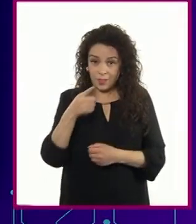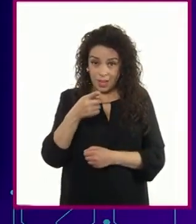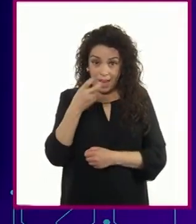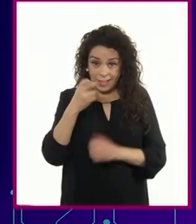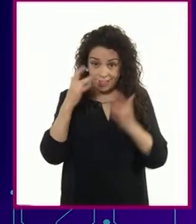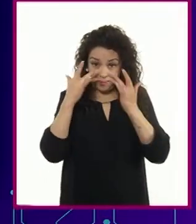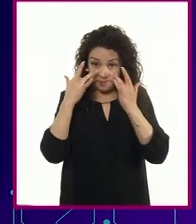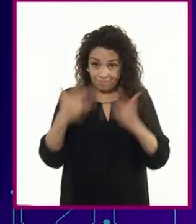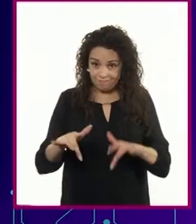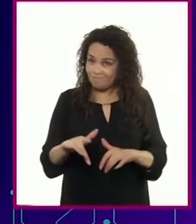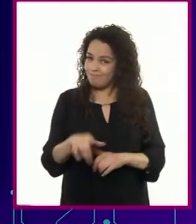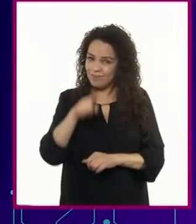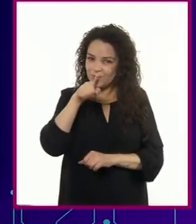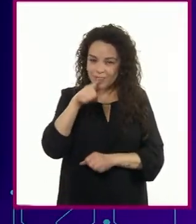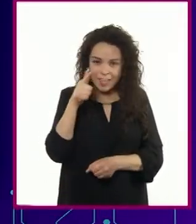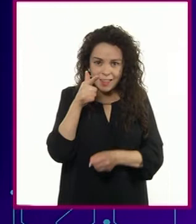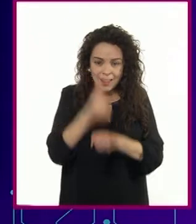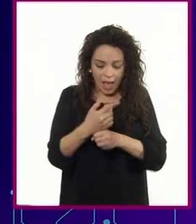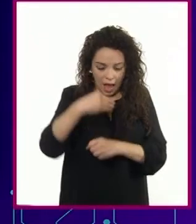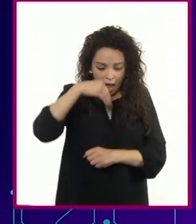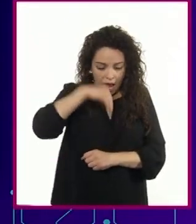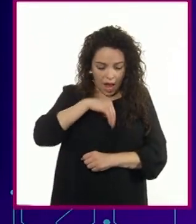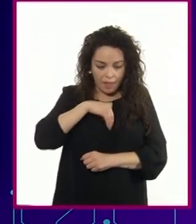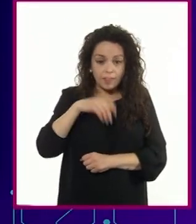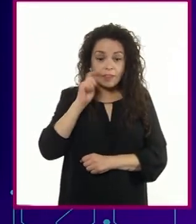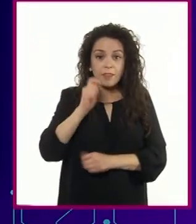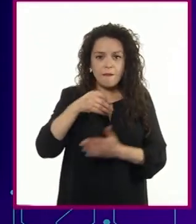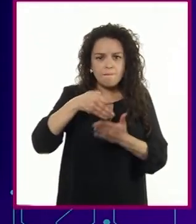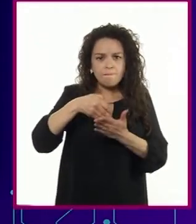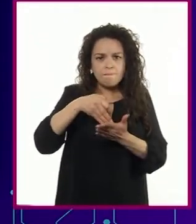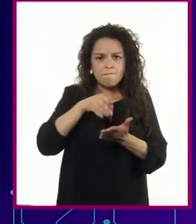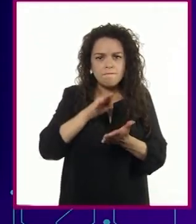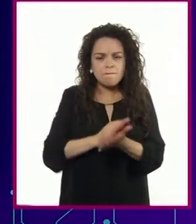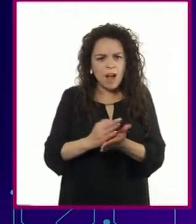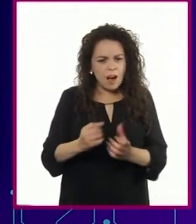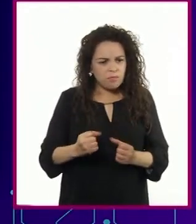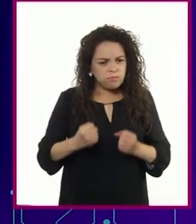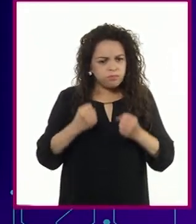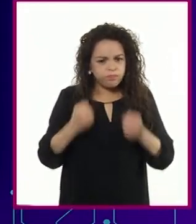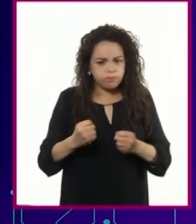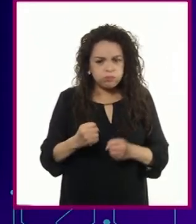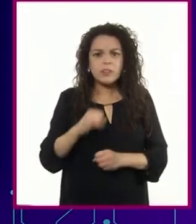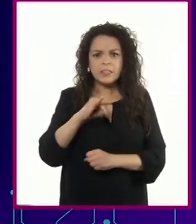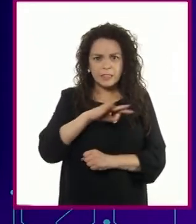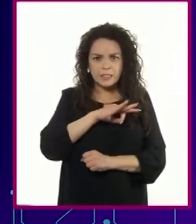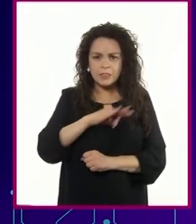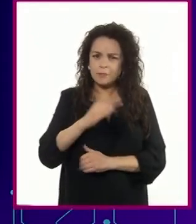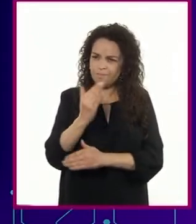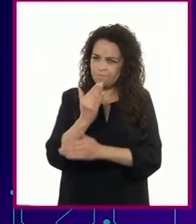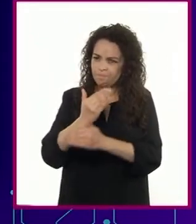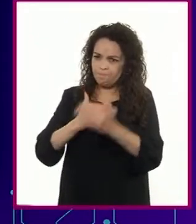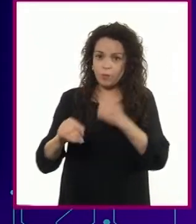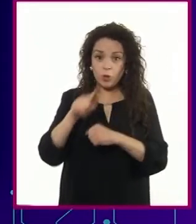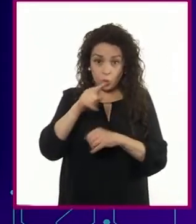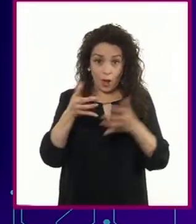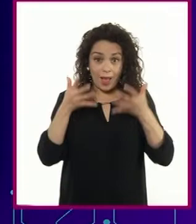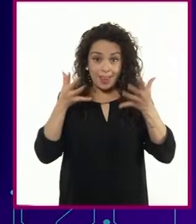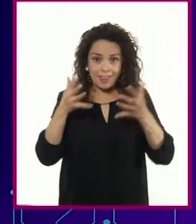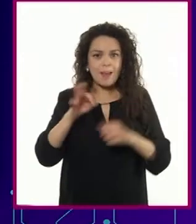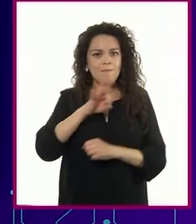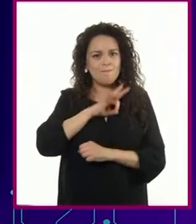ti está el valor, la capacidad y una fuerza que evoluciona si así tú lo deseas, pues el que